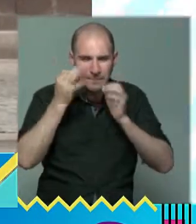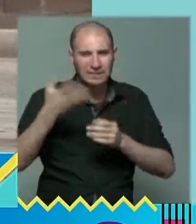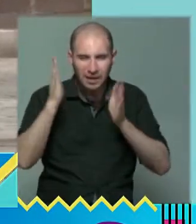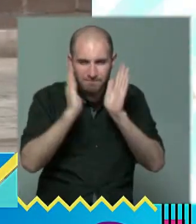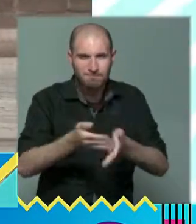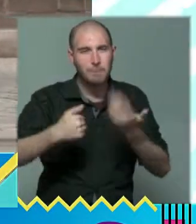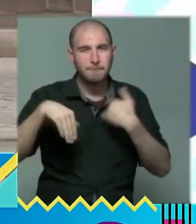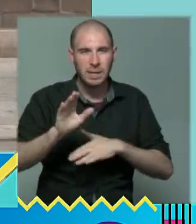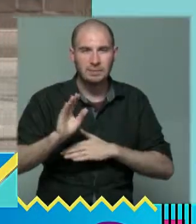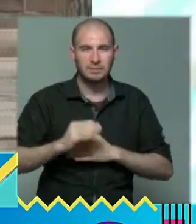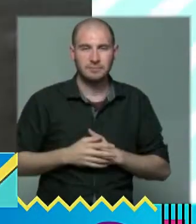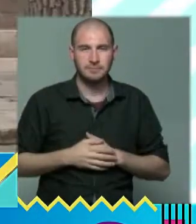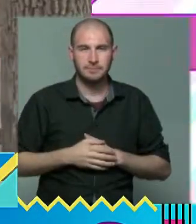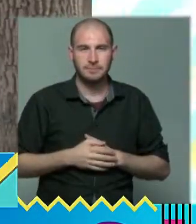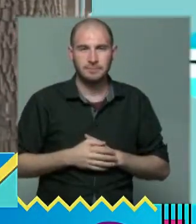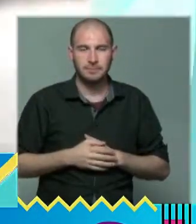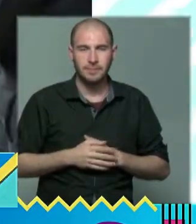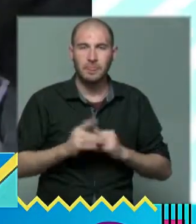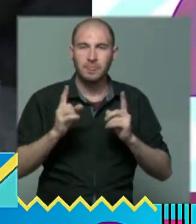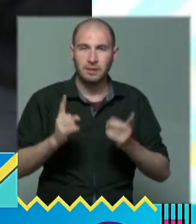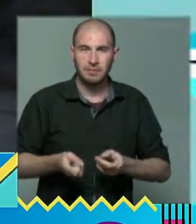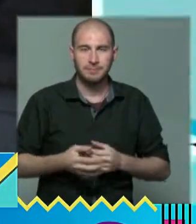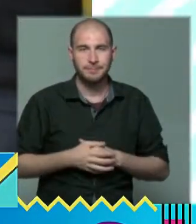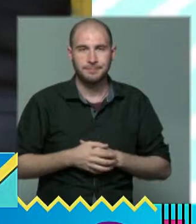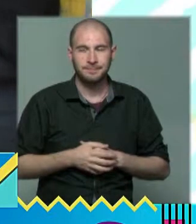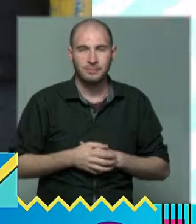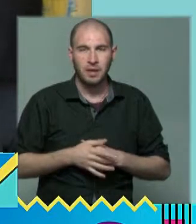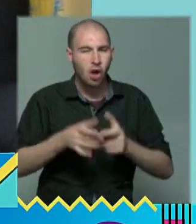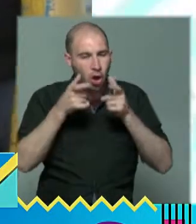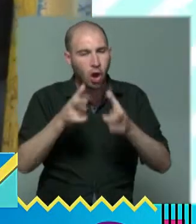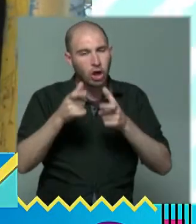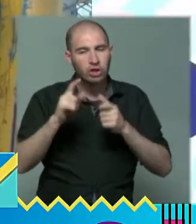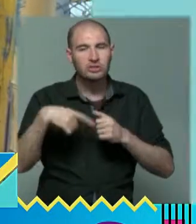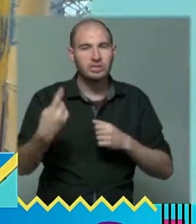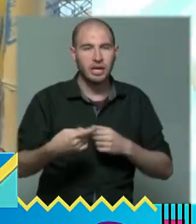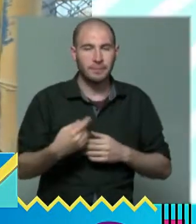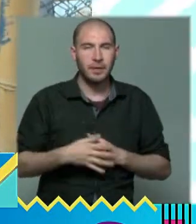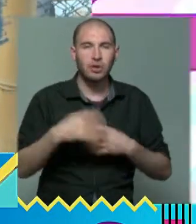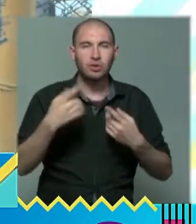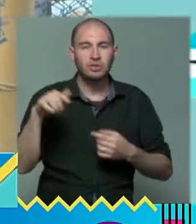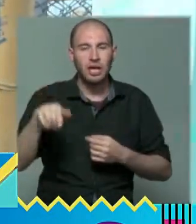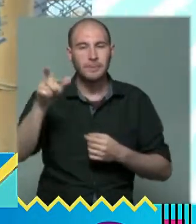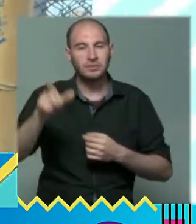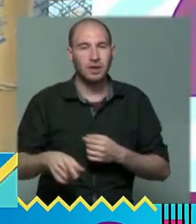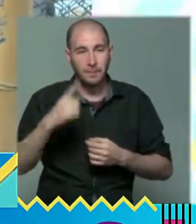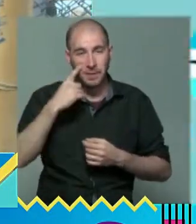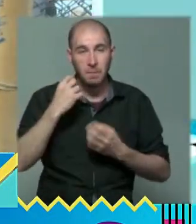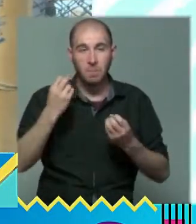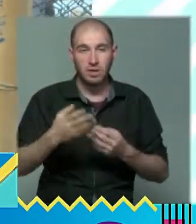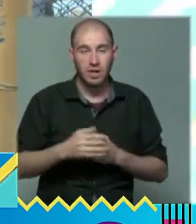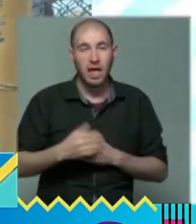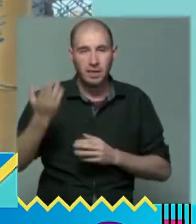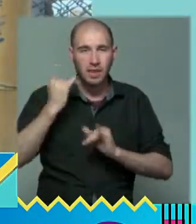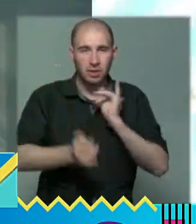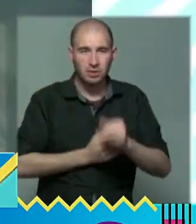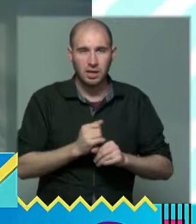especializado y de mucha monitoreo de las situaciones que está viviendo la persona, porque como estaba diciendo, para